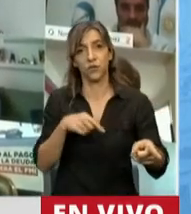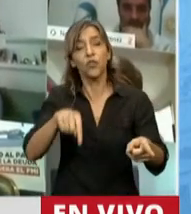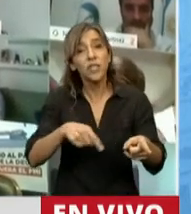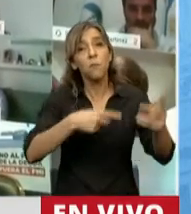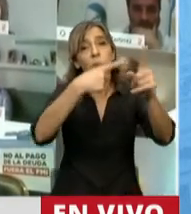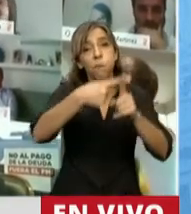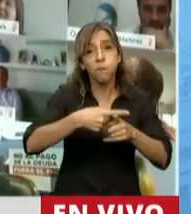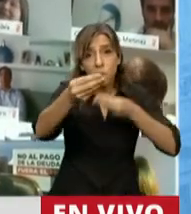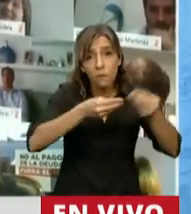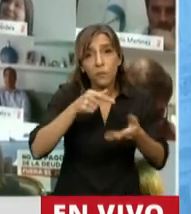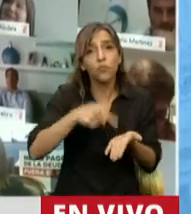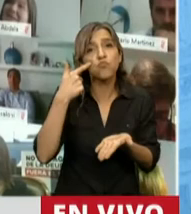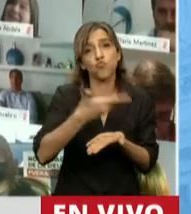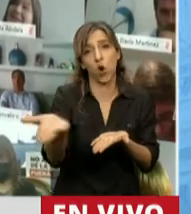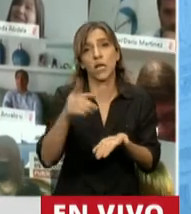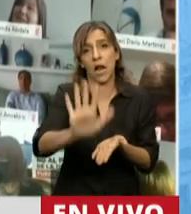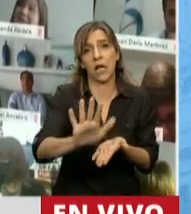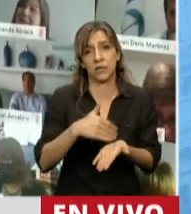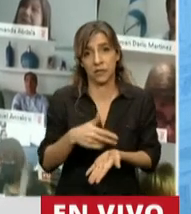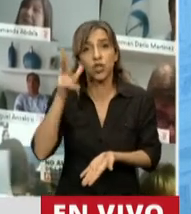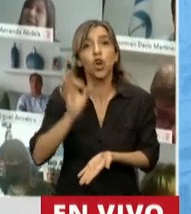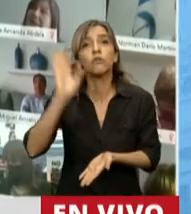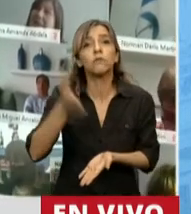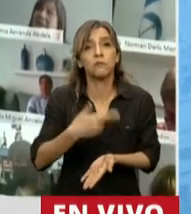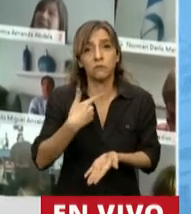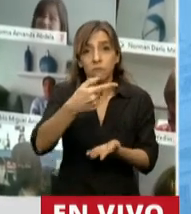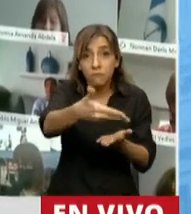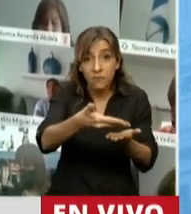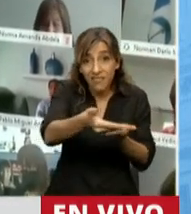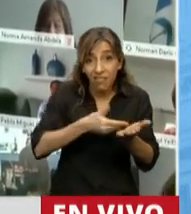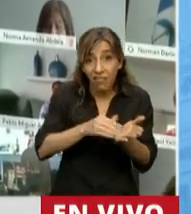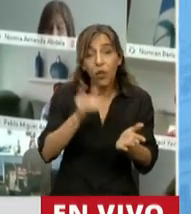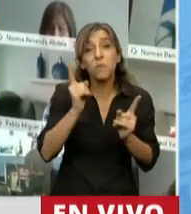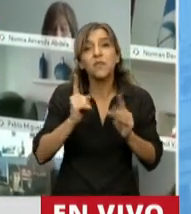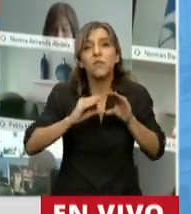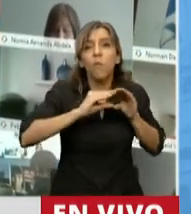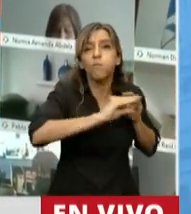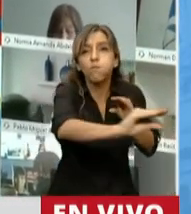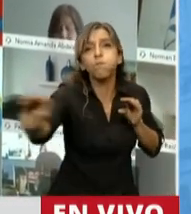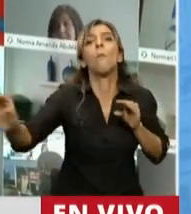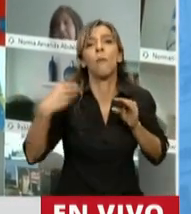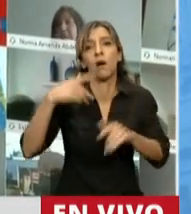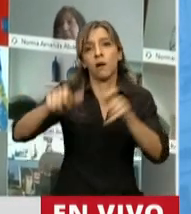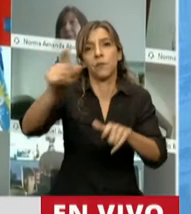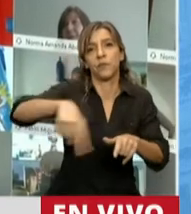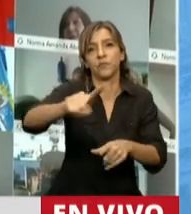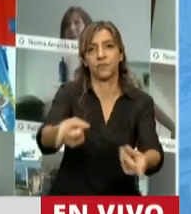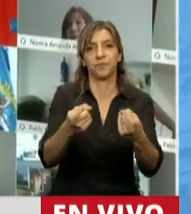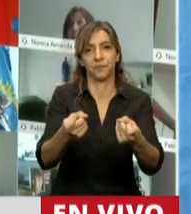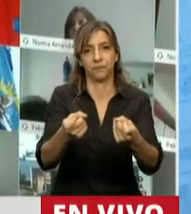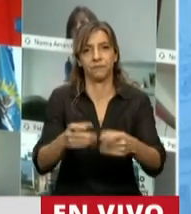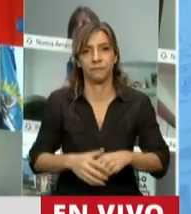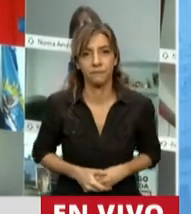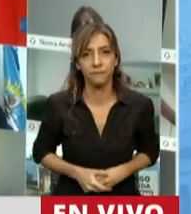80% de nuestra ampliación de presupuesto, ¿saben a dónde va? Directamente al bolsillo de los que más lo necesitan, de los bolsillos de